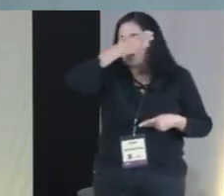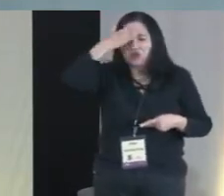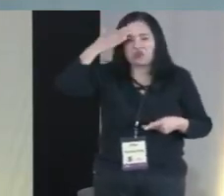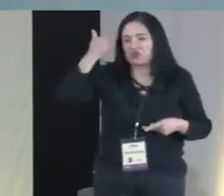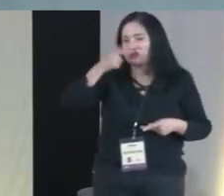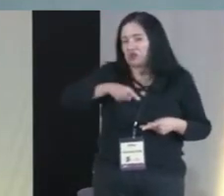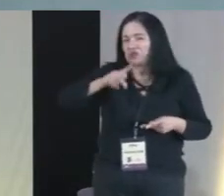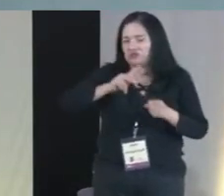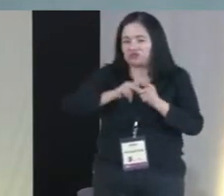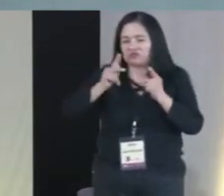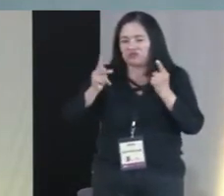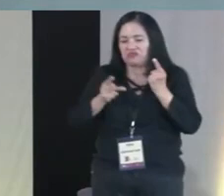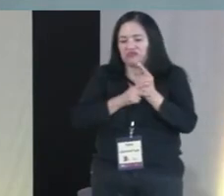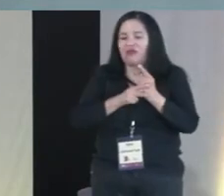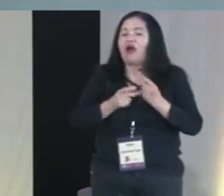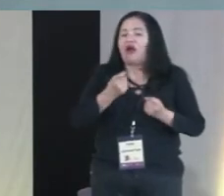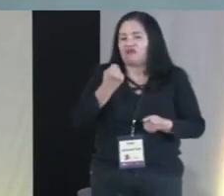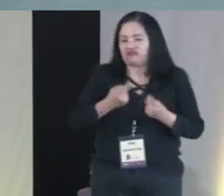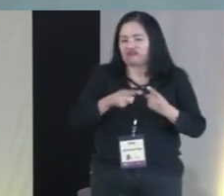a su país.